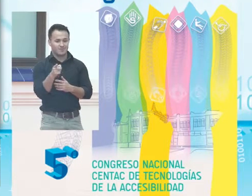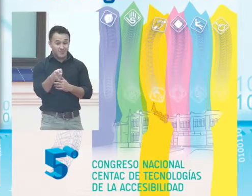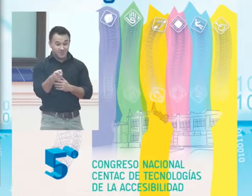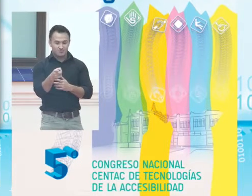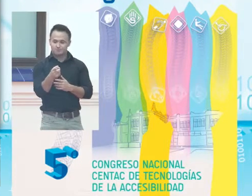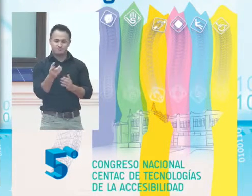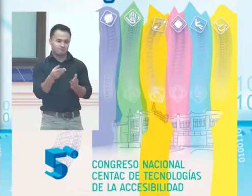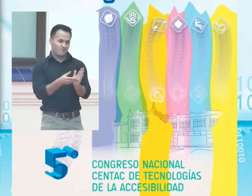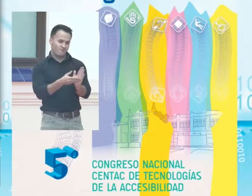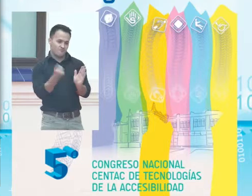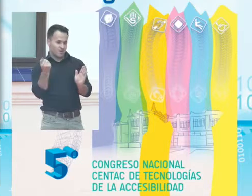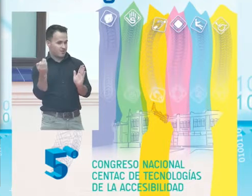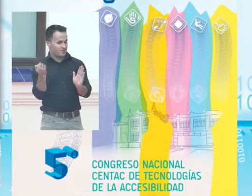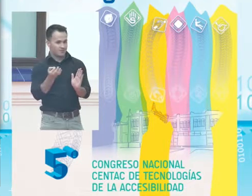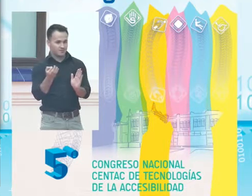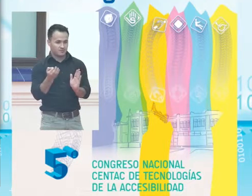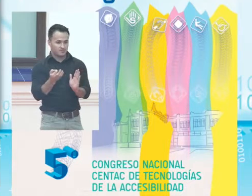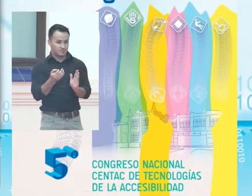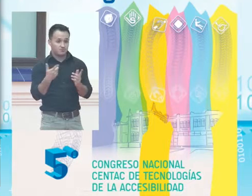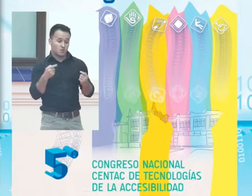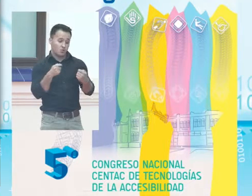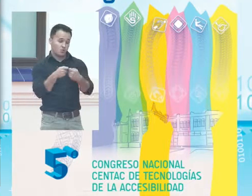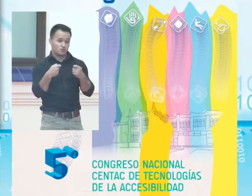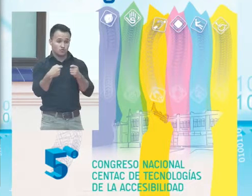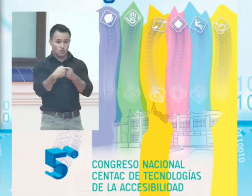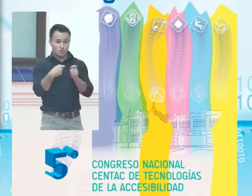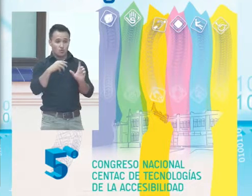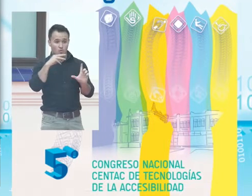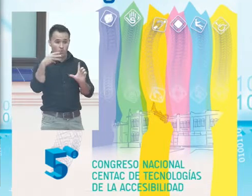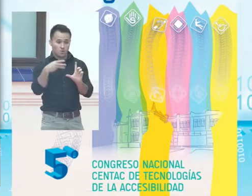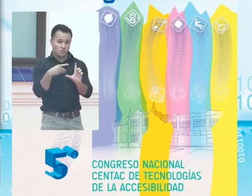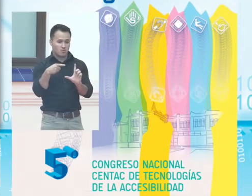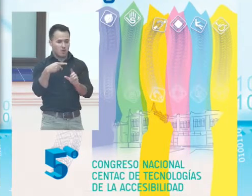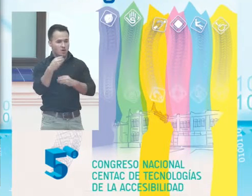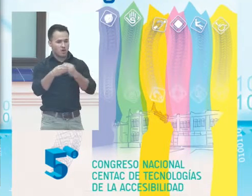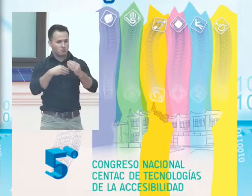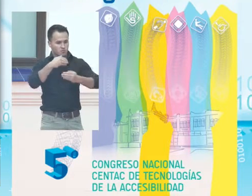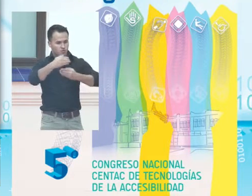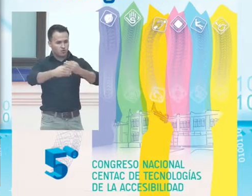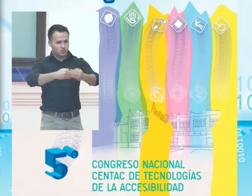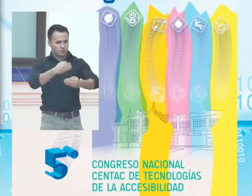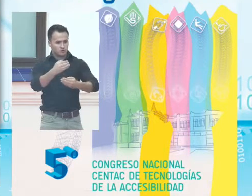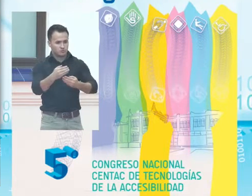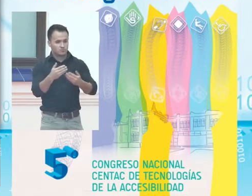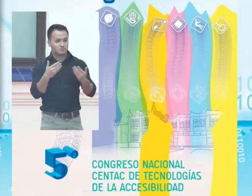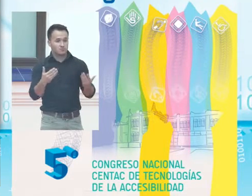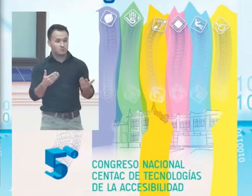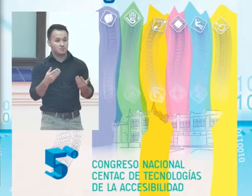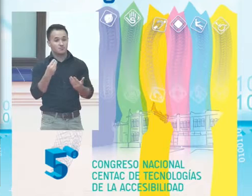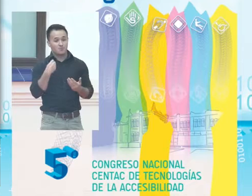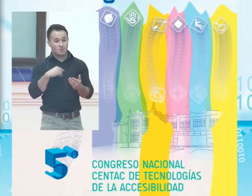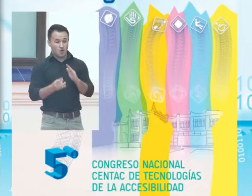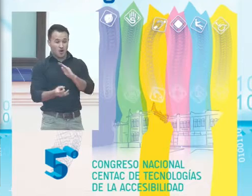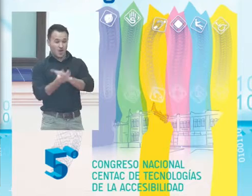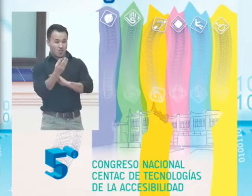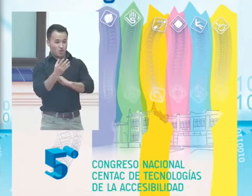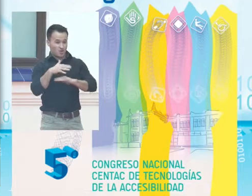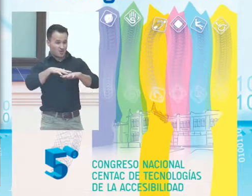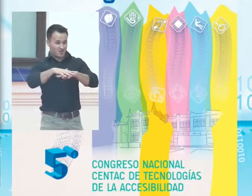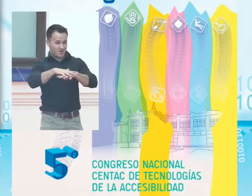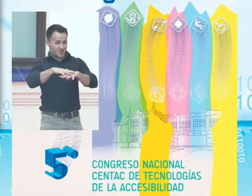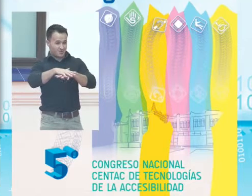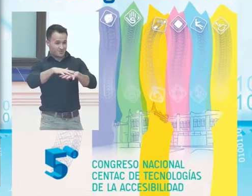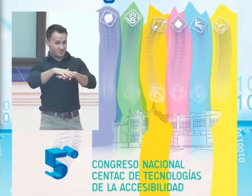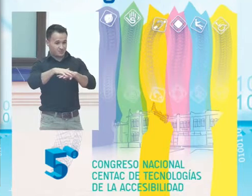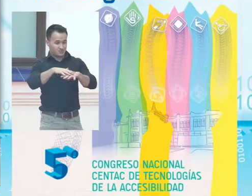existir. Y en el consorcio web hay un proceso donde Tim Berners-Lee, el creador de la web, al